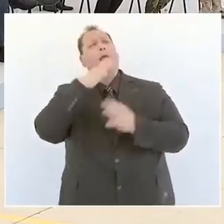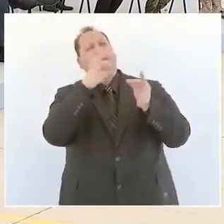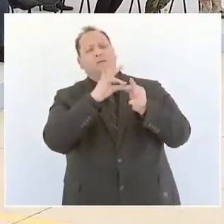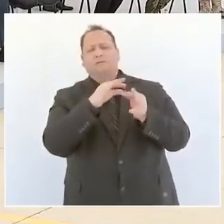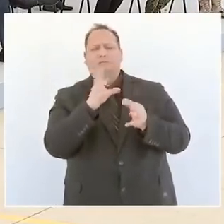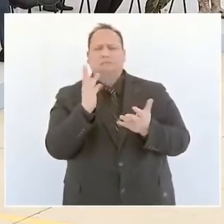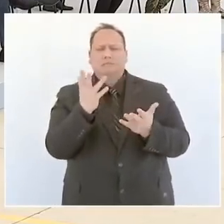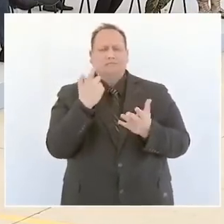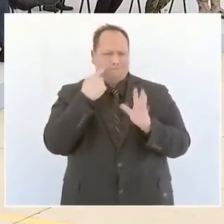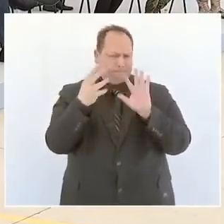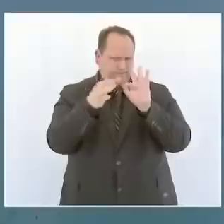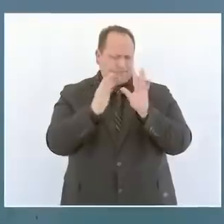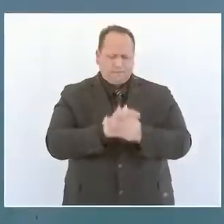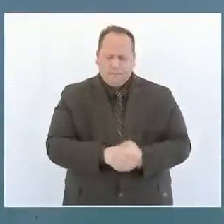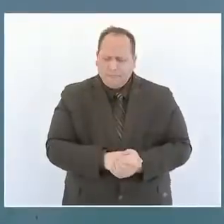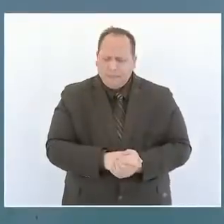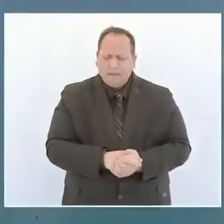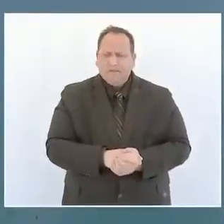Hace